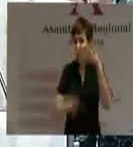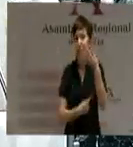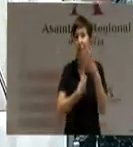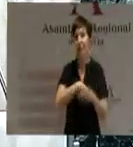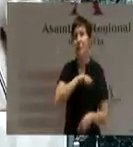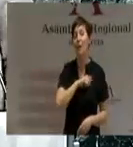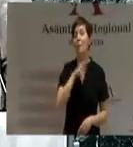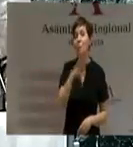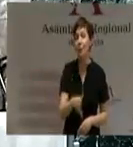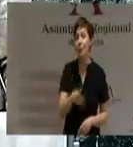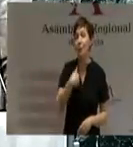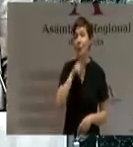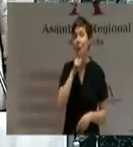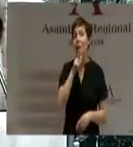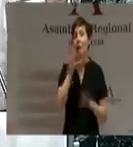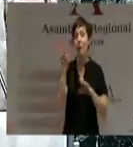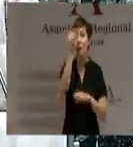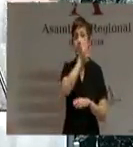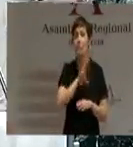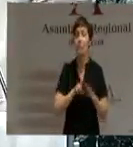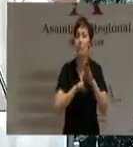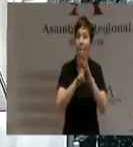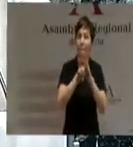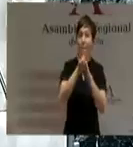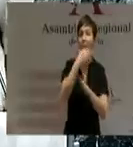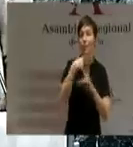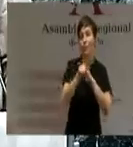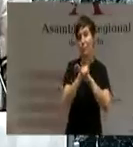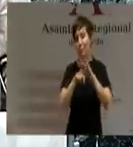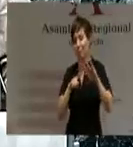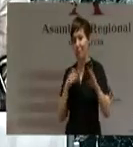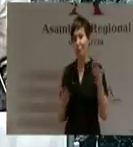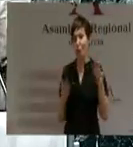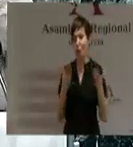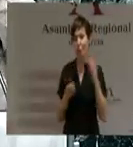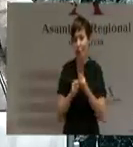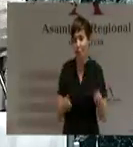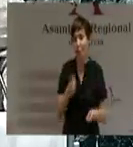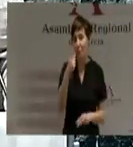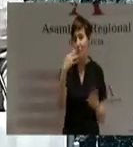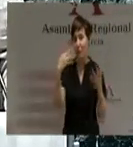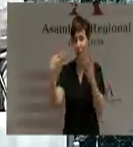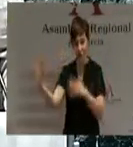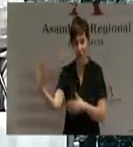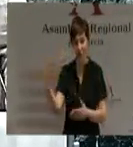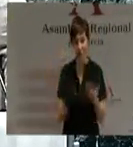evolucionado menos que el resto de comunidades autónomas? ¿Por qué comparativamente estamos peor que en 1995?